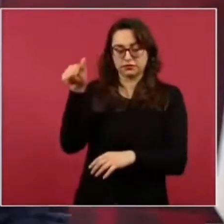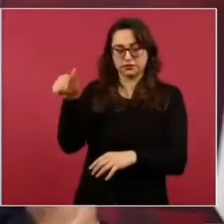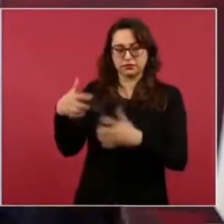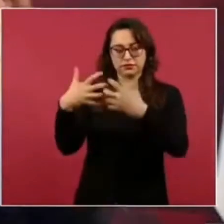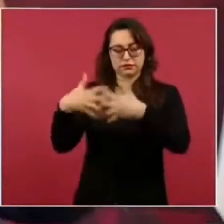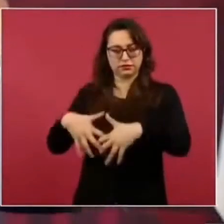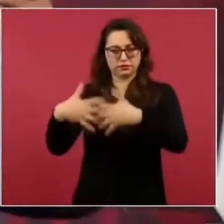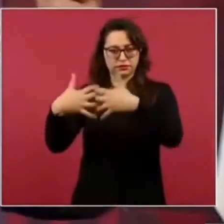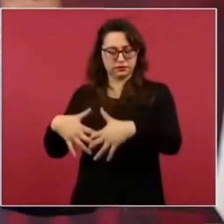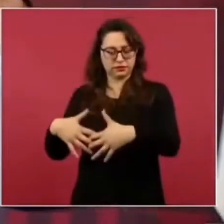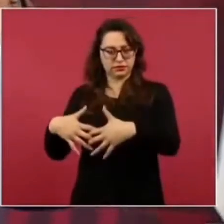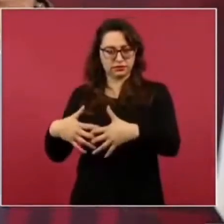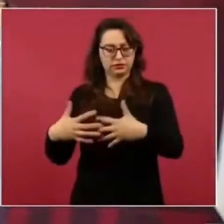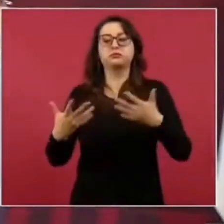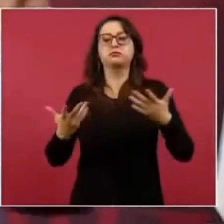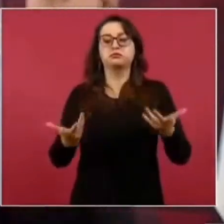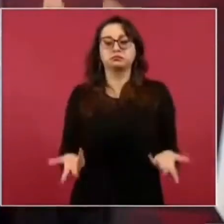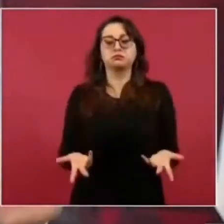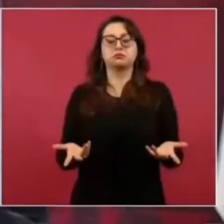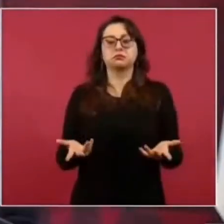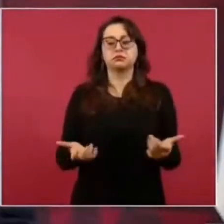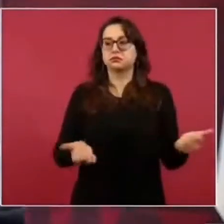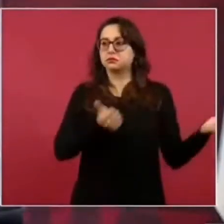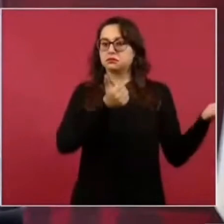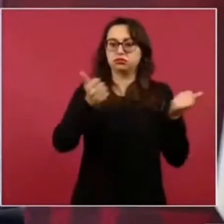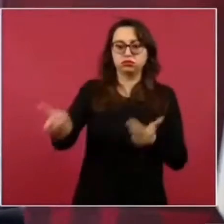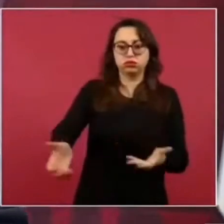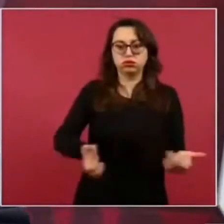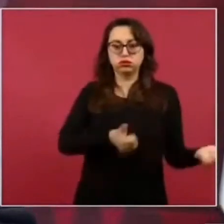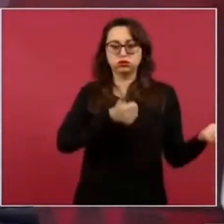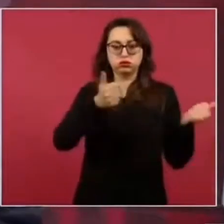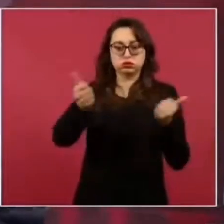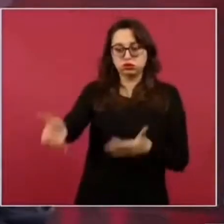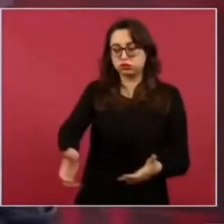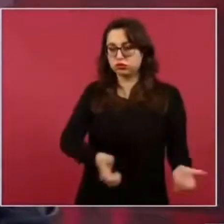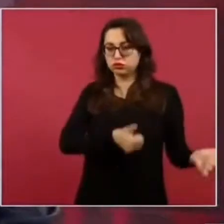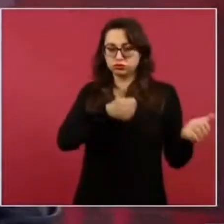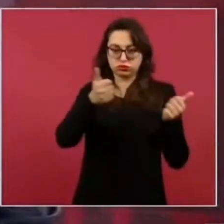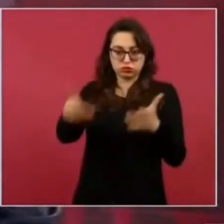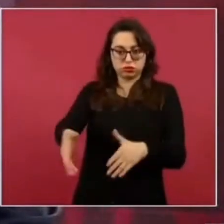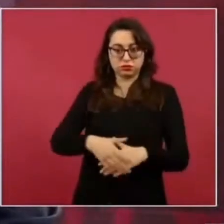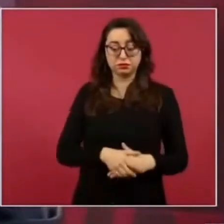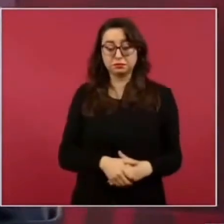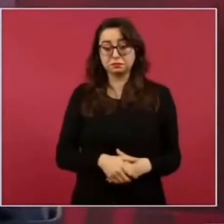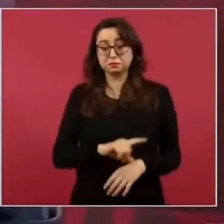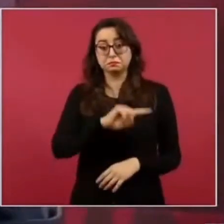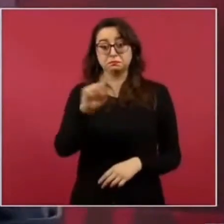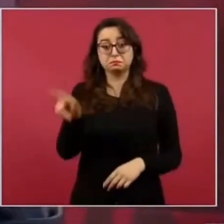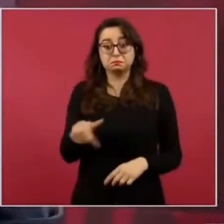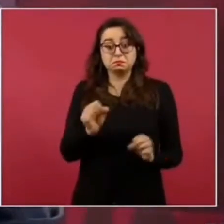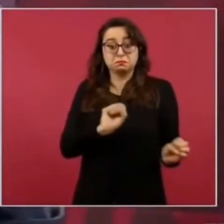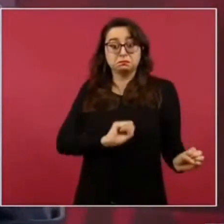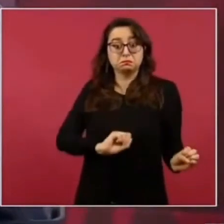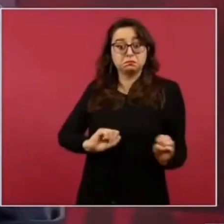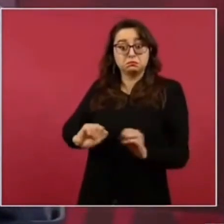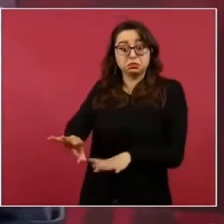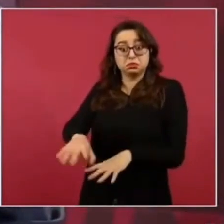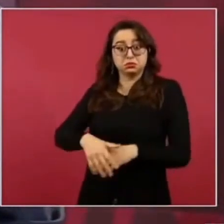Todo este equipo quedó ahí, en Tula, porque